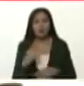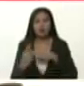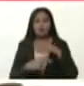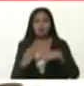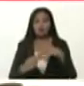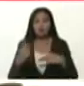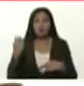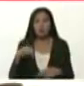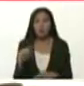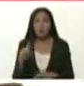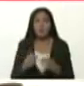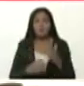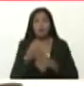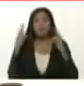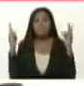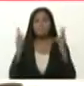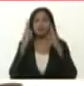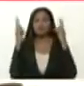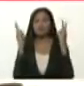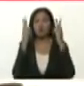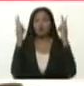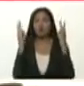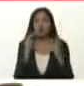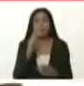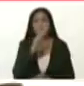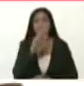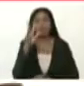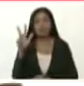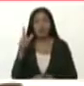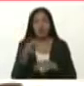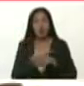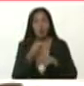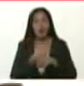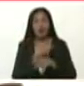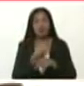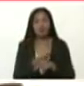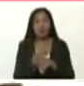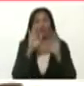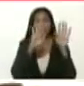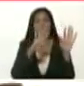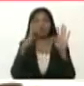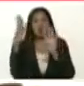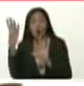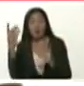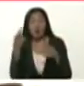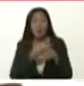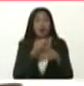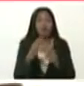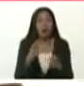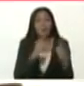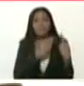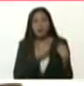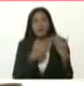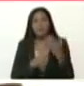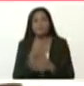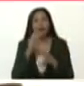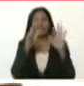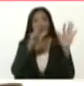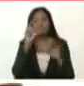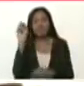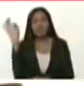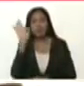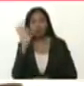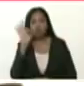tuvo una gran victoria. De 23 gobernaciones, 19 gobernaciones, más del